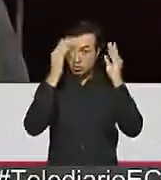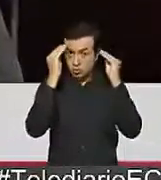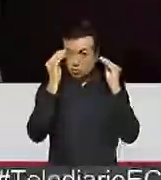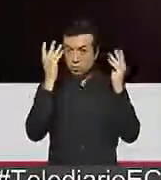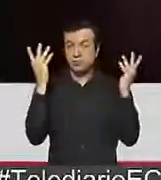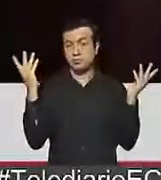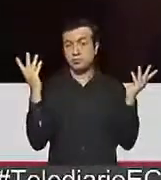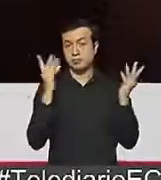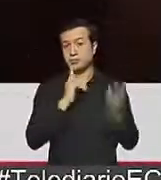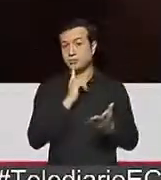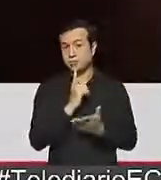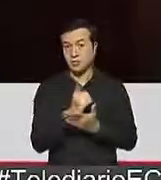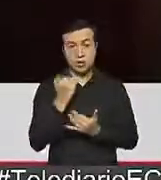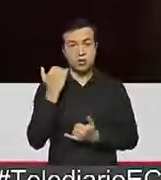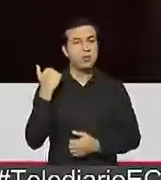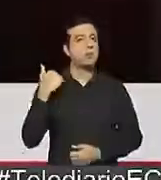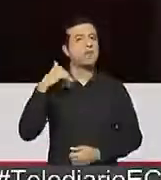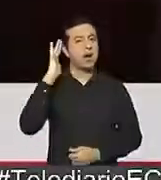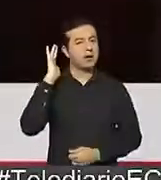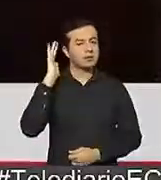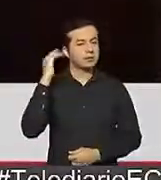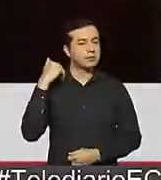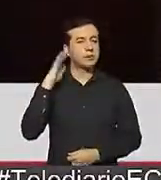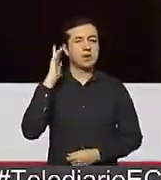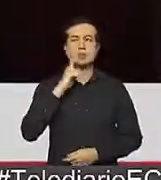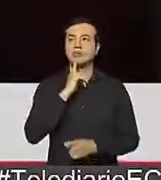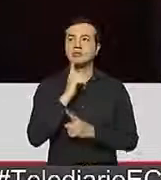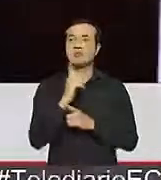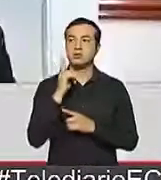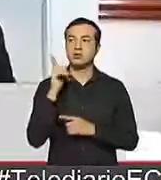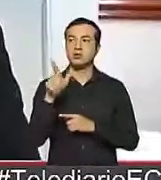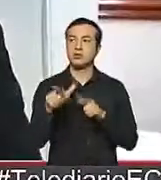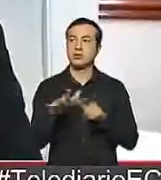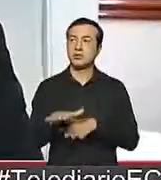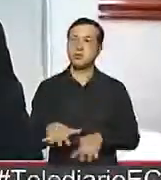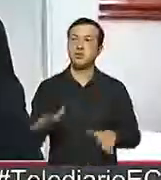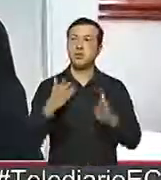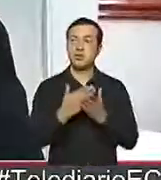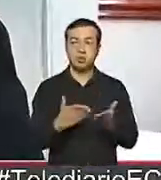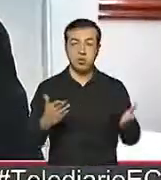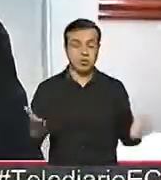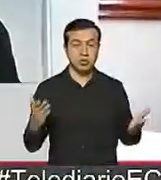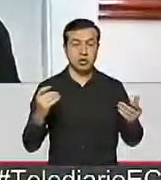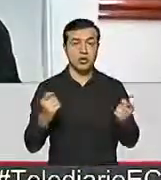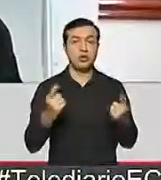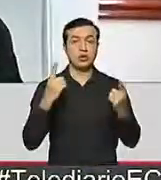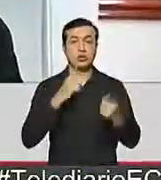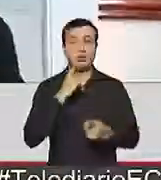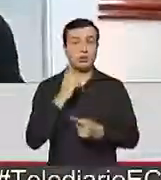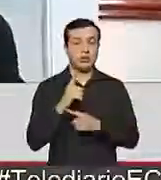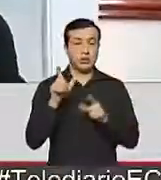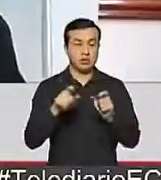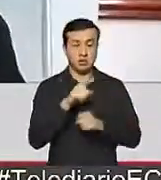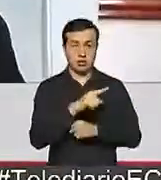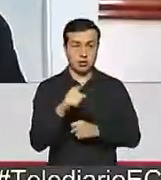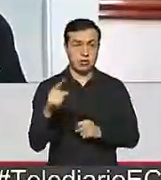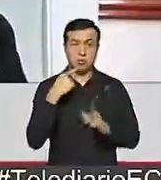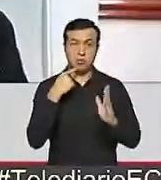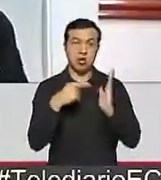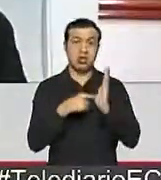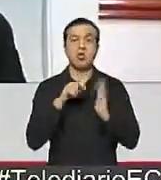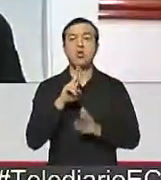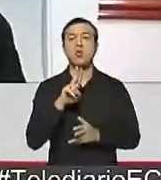habían tenido representación, pero creo que ahora están tomando más espacio. Productos que están llamando la atención al cliente, como las